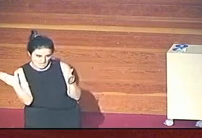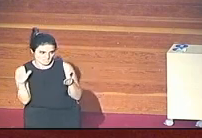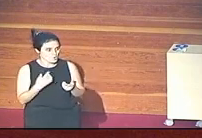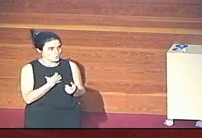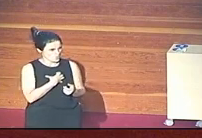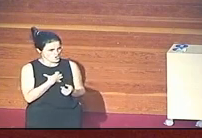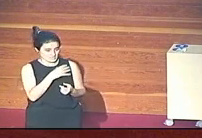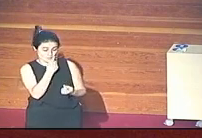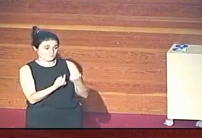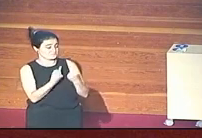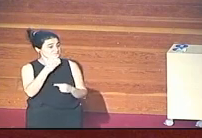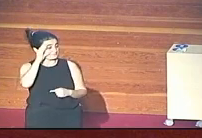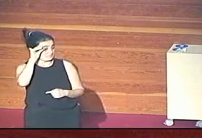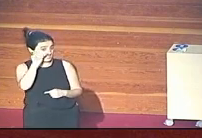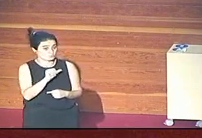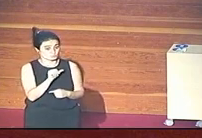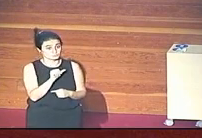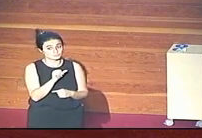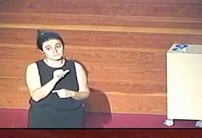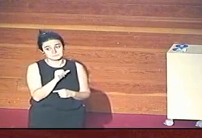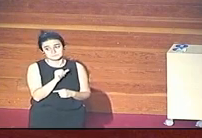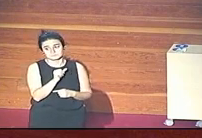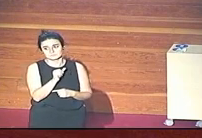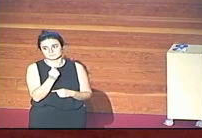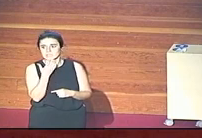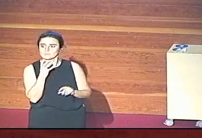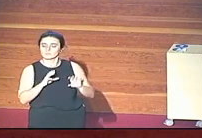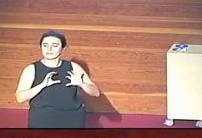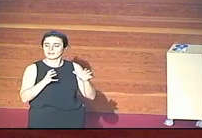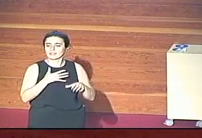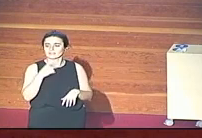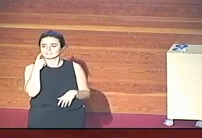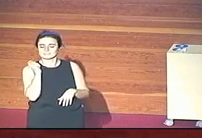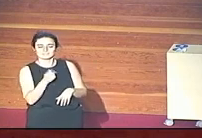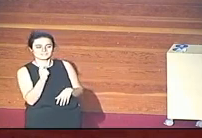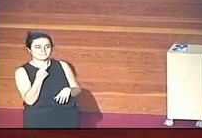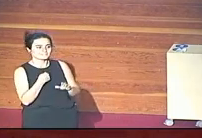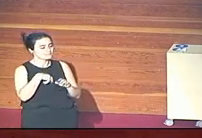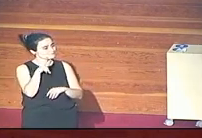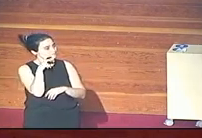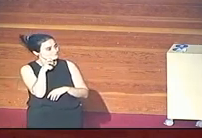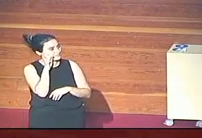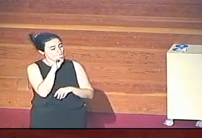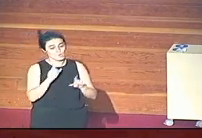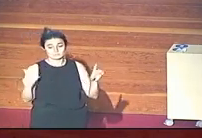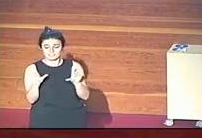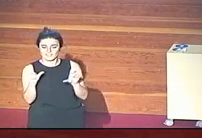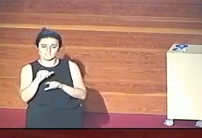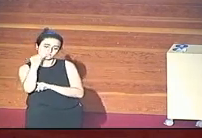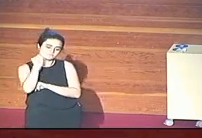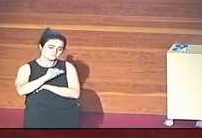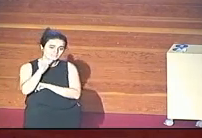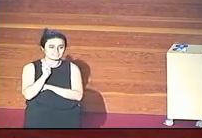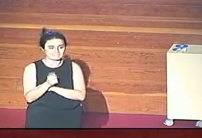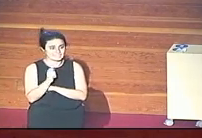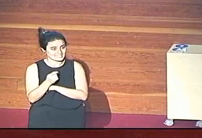escuchar pues nuestro programa de radio nuestro programa de televisión ver los mismos los mismos